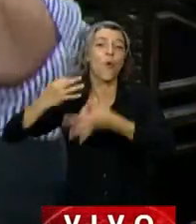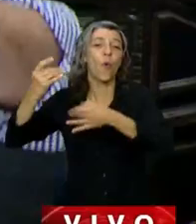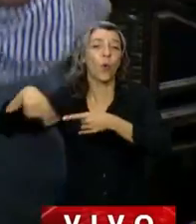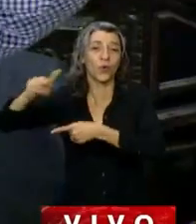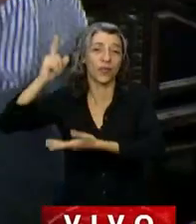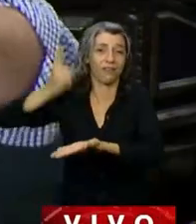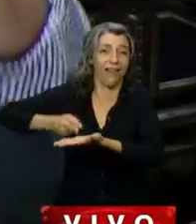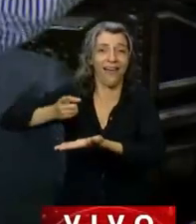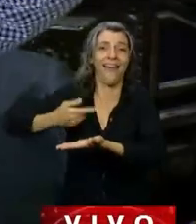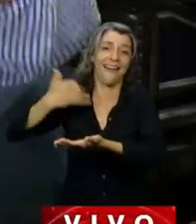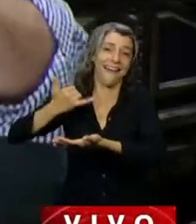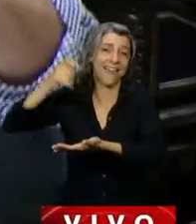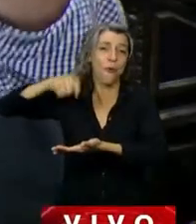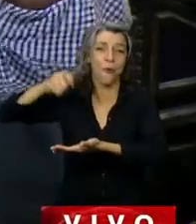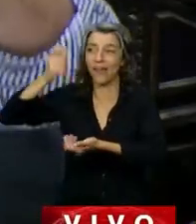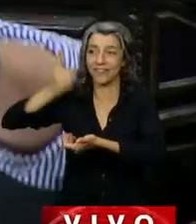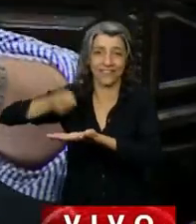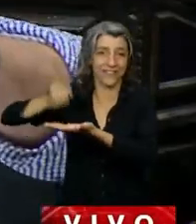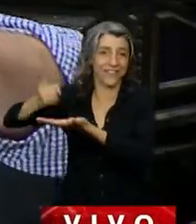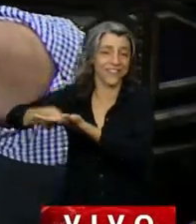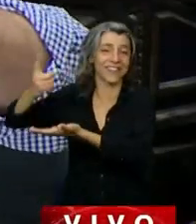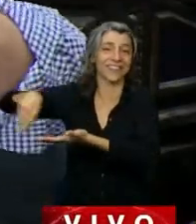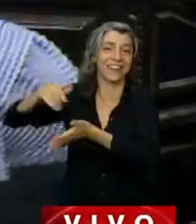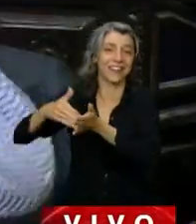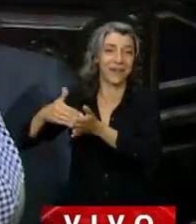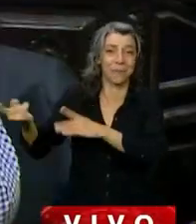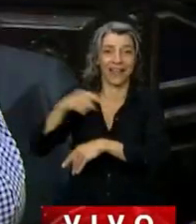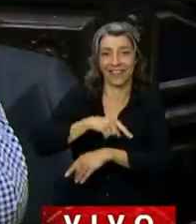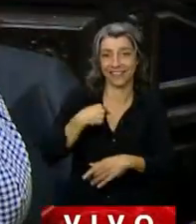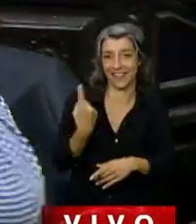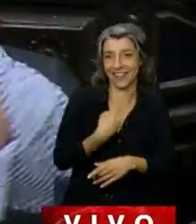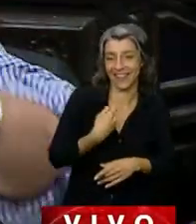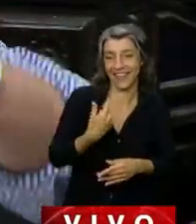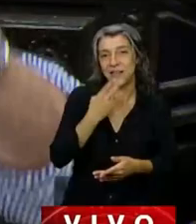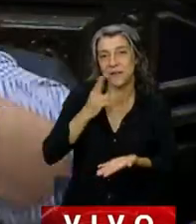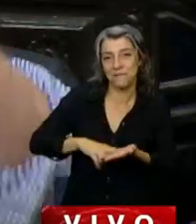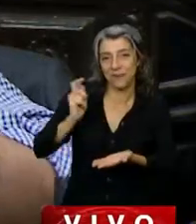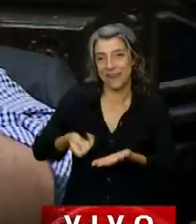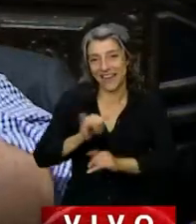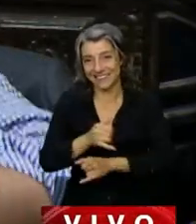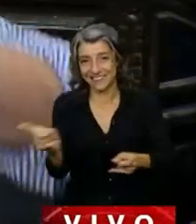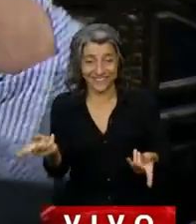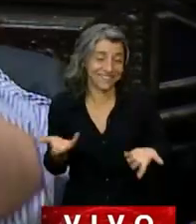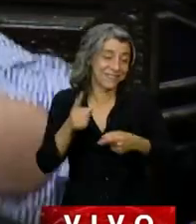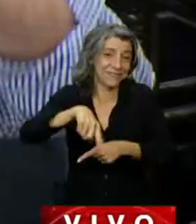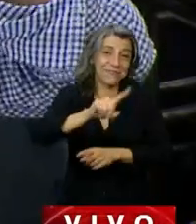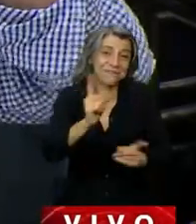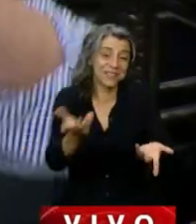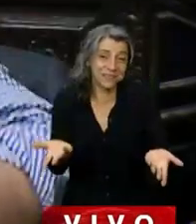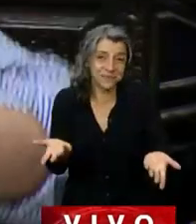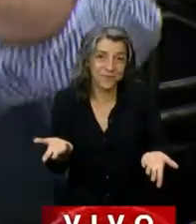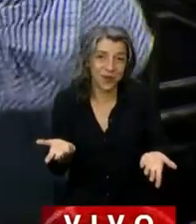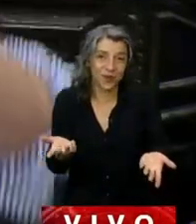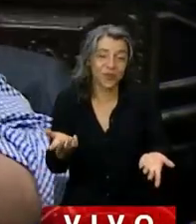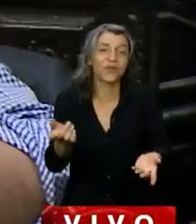del diputado que representa al bloque piquetero, que no quiero hacer un juicio de valor, pero las palabras fueron estas: hay que darle